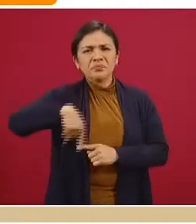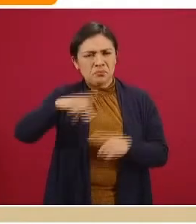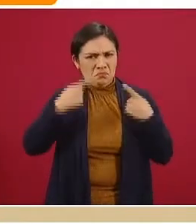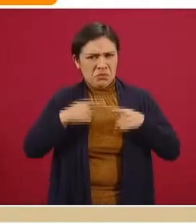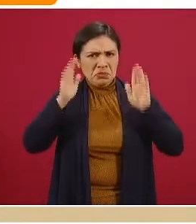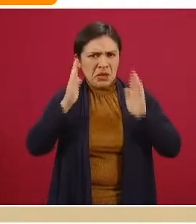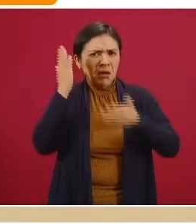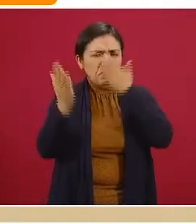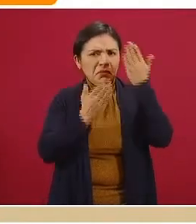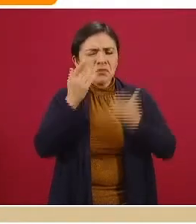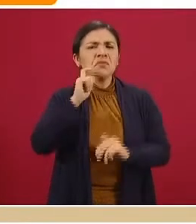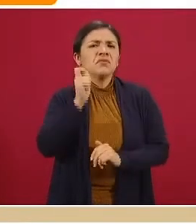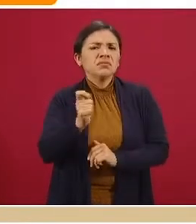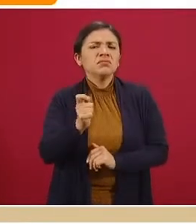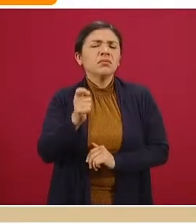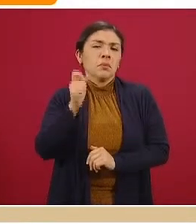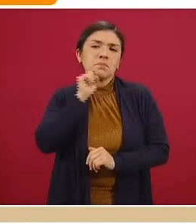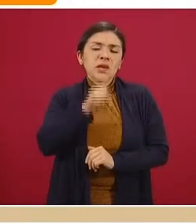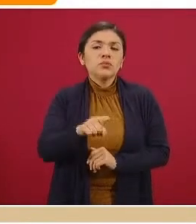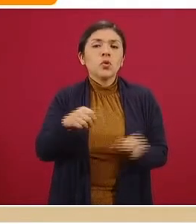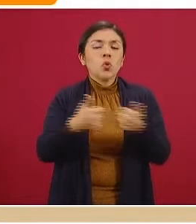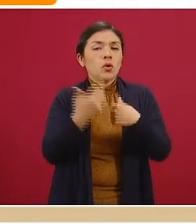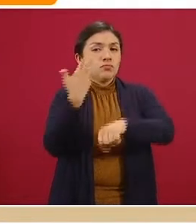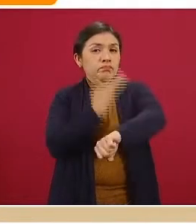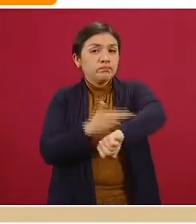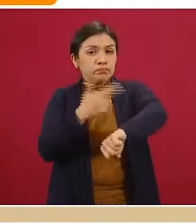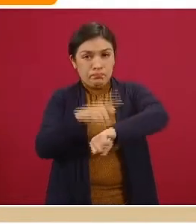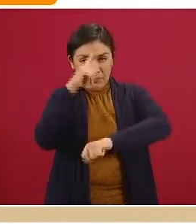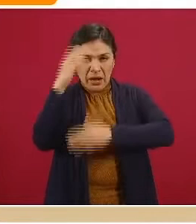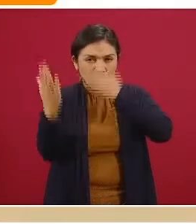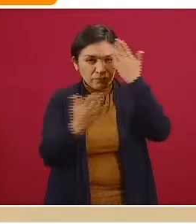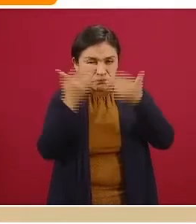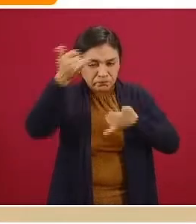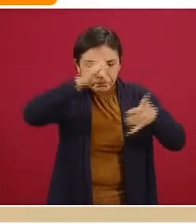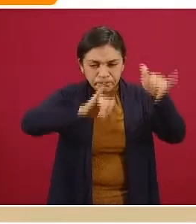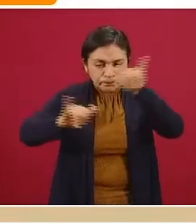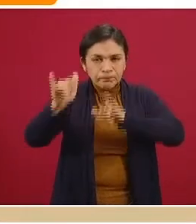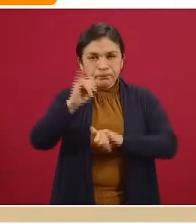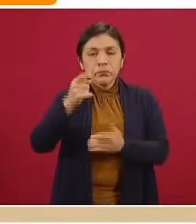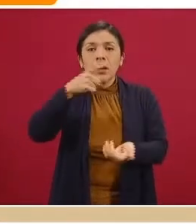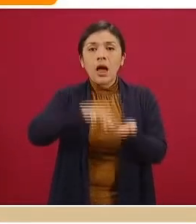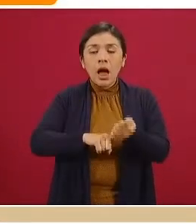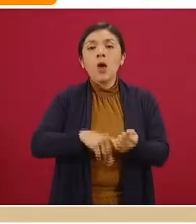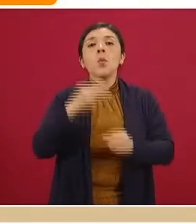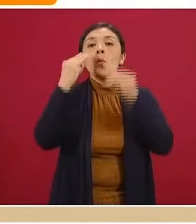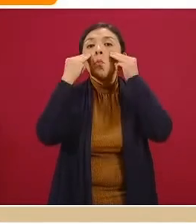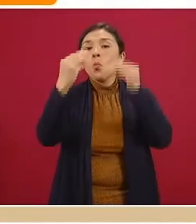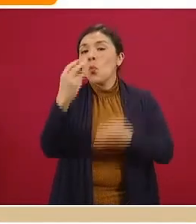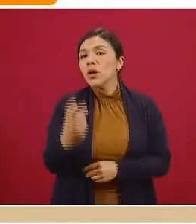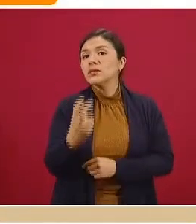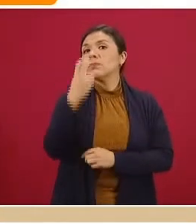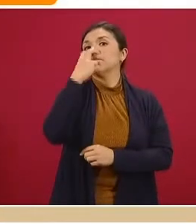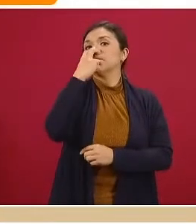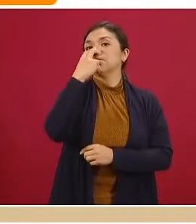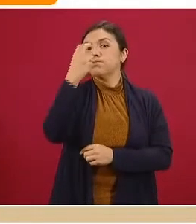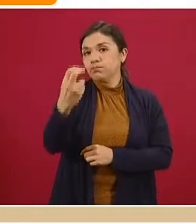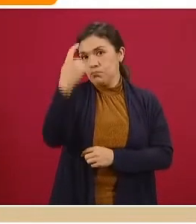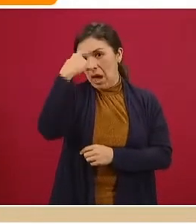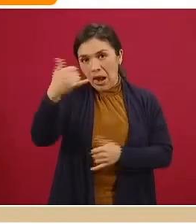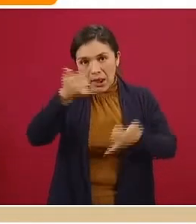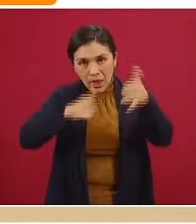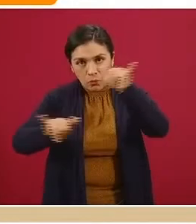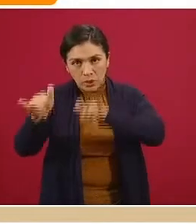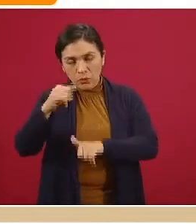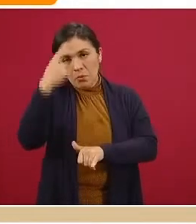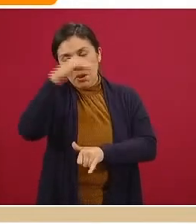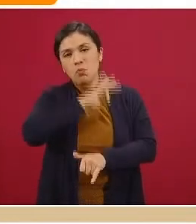estudiadas precisamente porque dentro del protocolo de estudio estábamos incluyendo la toma de una muestra de laboratorio